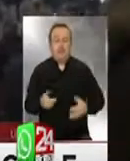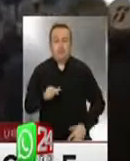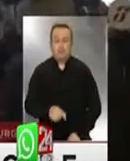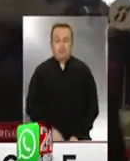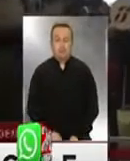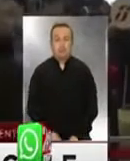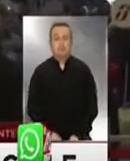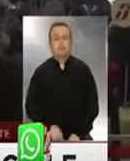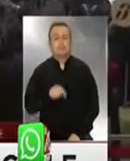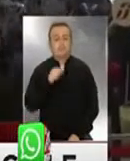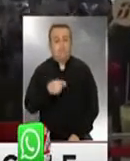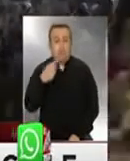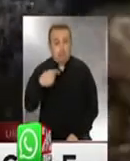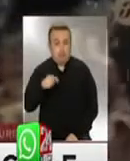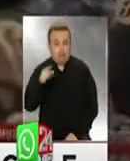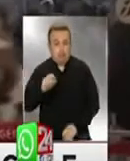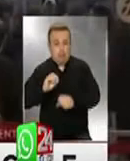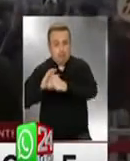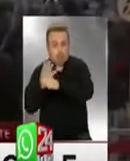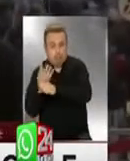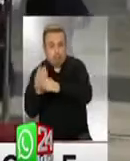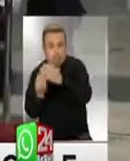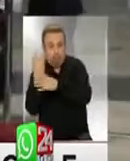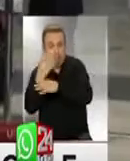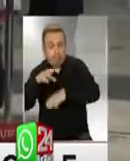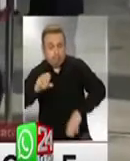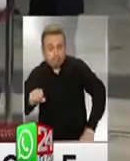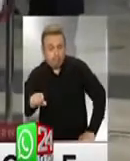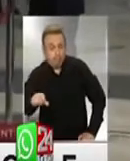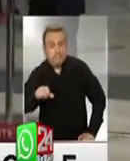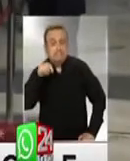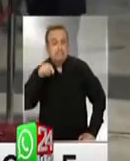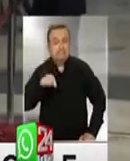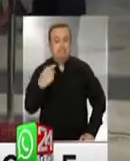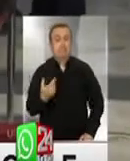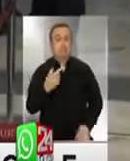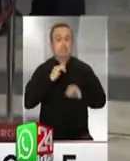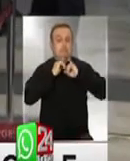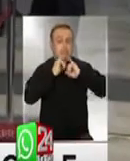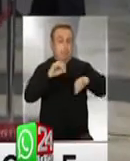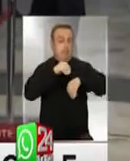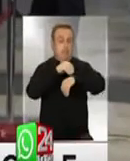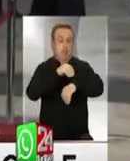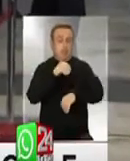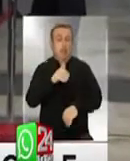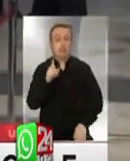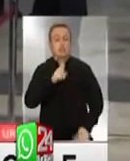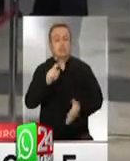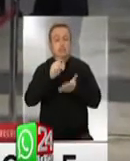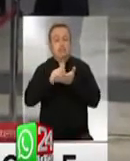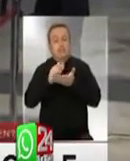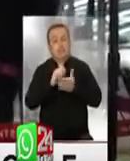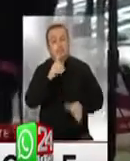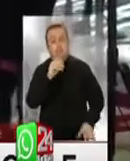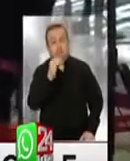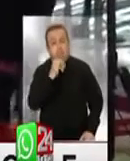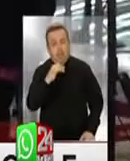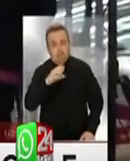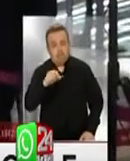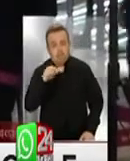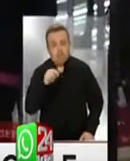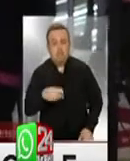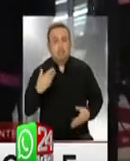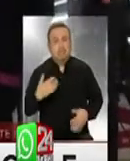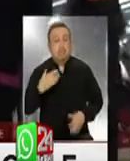contagiosa. Tras el nuevo caso, las autoridades decidieron reactivar la cuarentena de 10 días para los viajeros chilenos